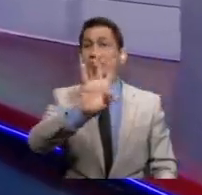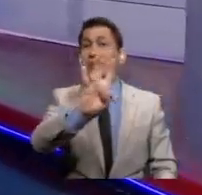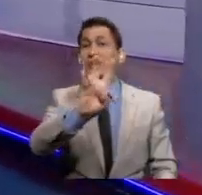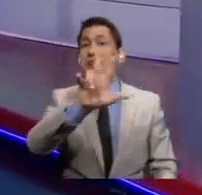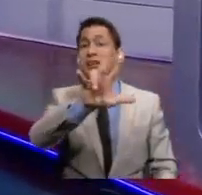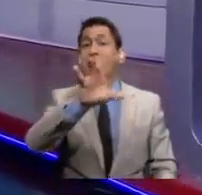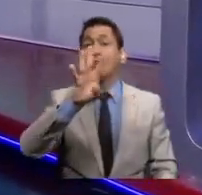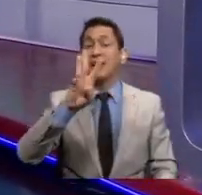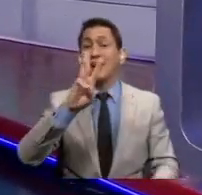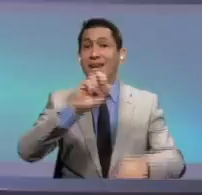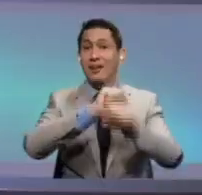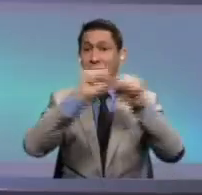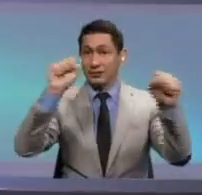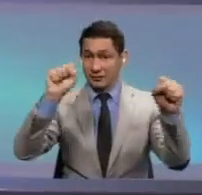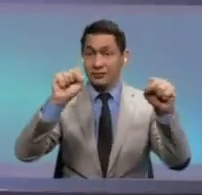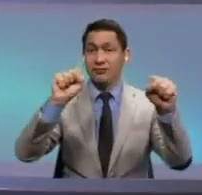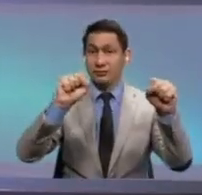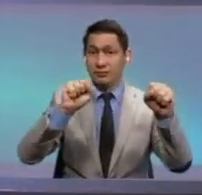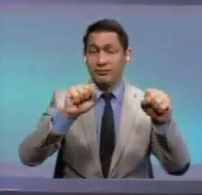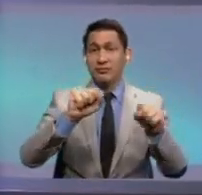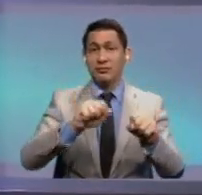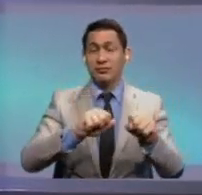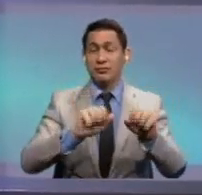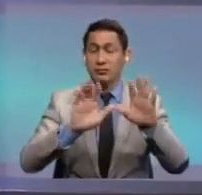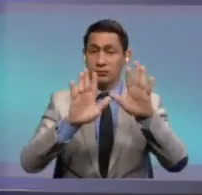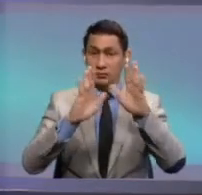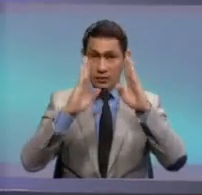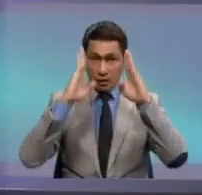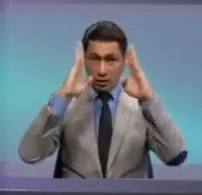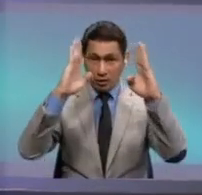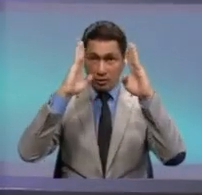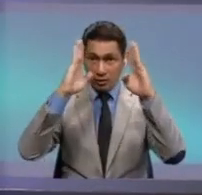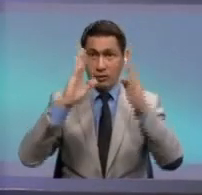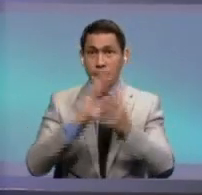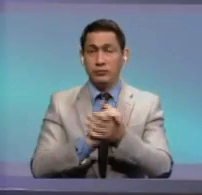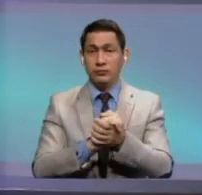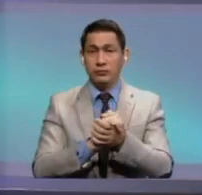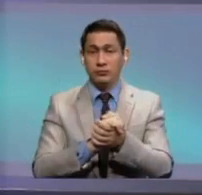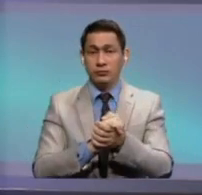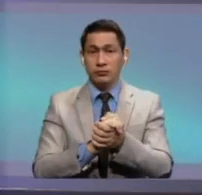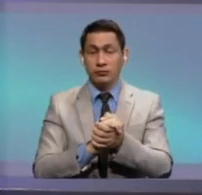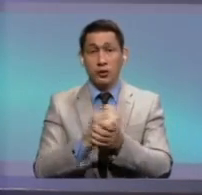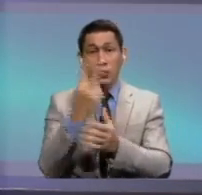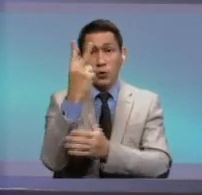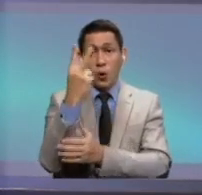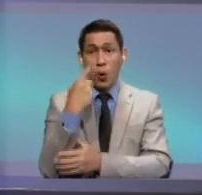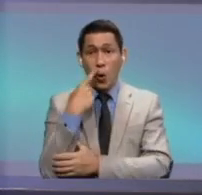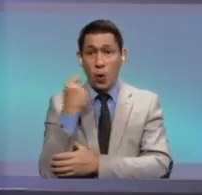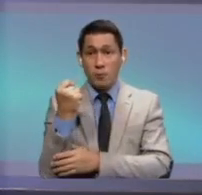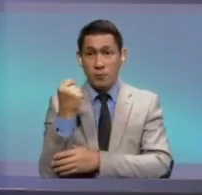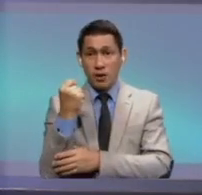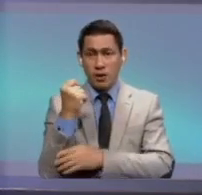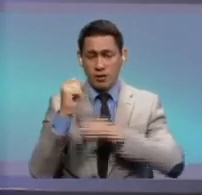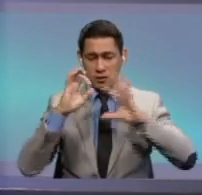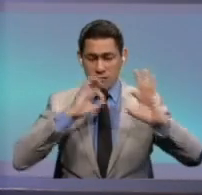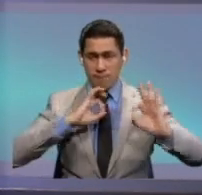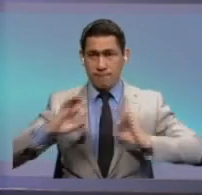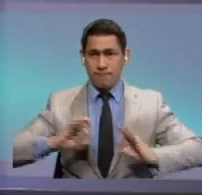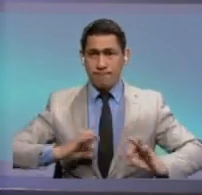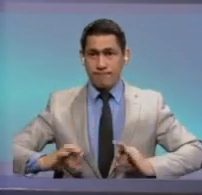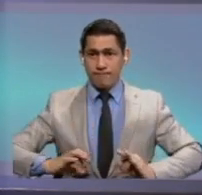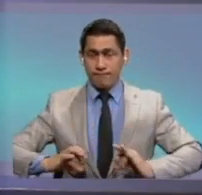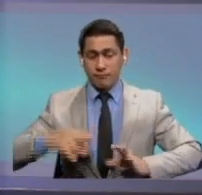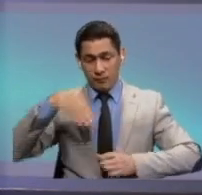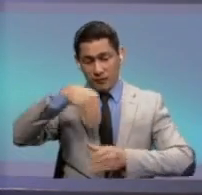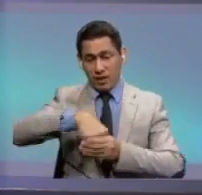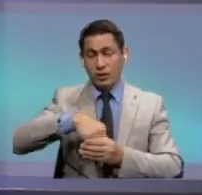y señores, Jumblut, gracias. 7:36, test evidentes, atención. Dos hombres balaceados en